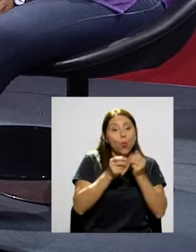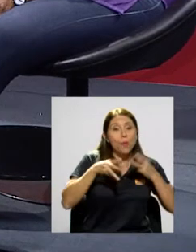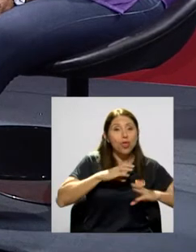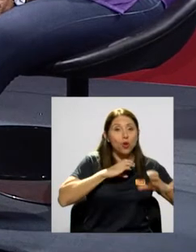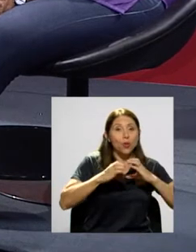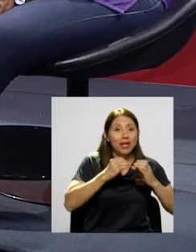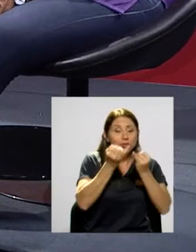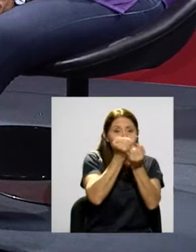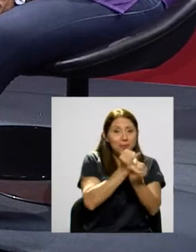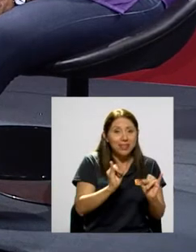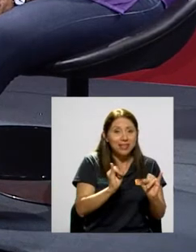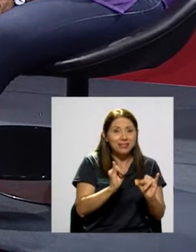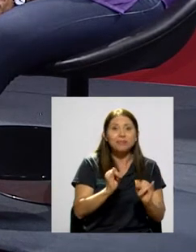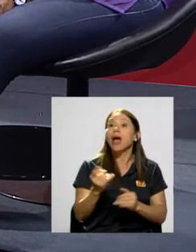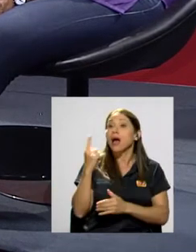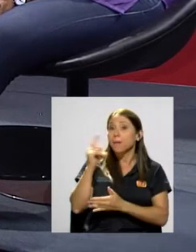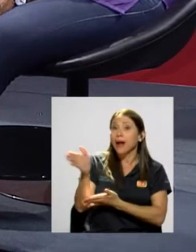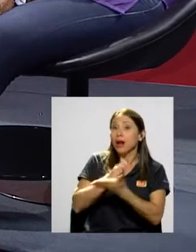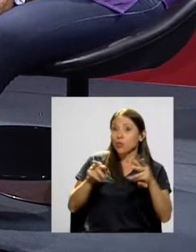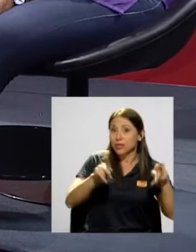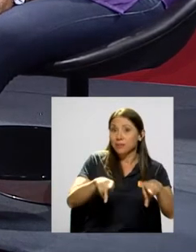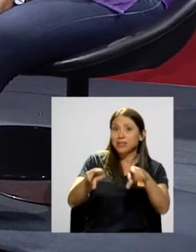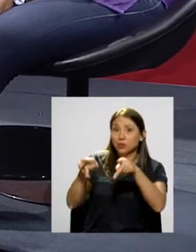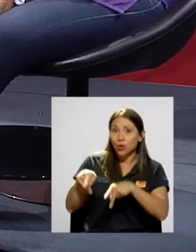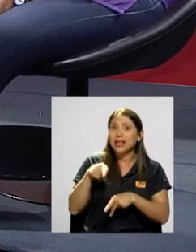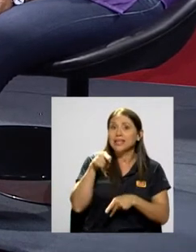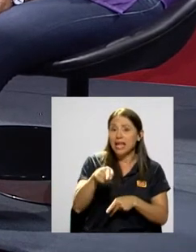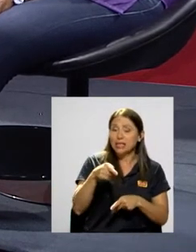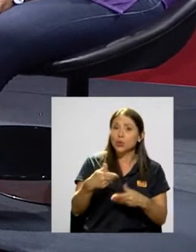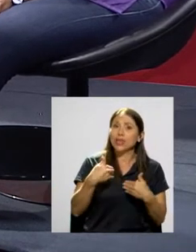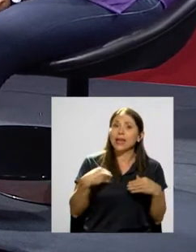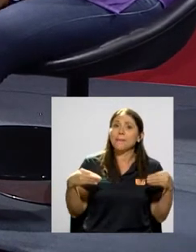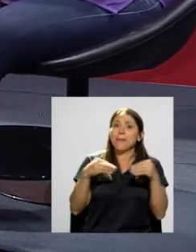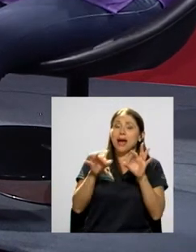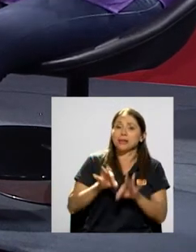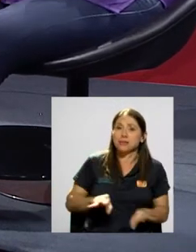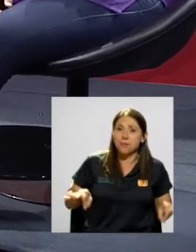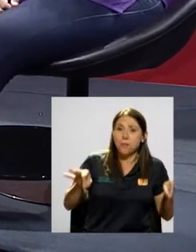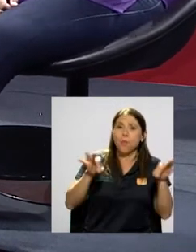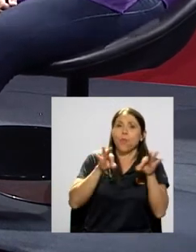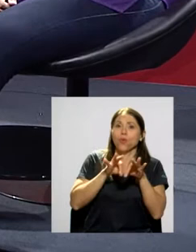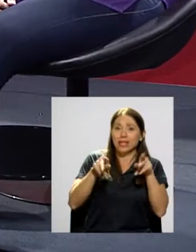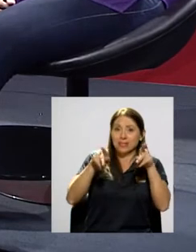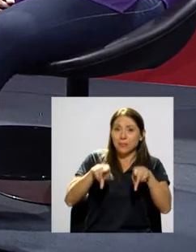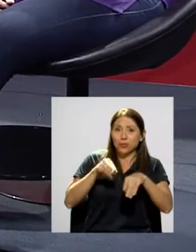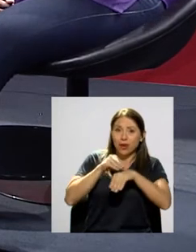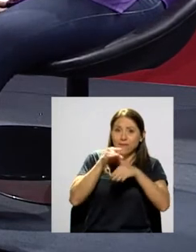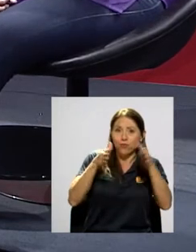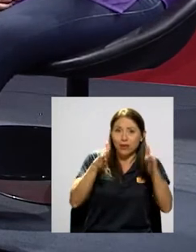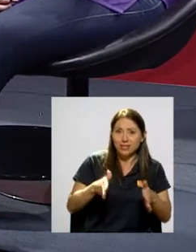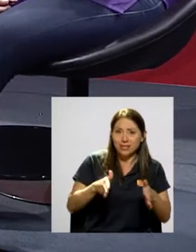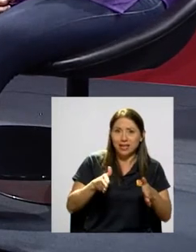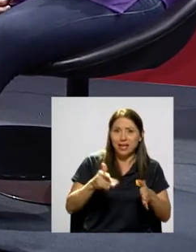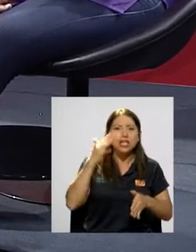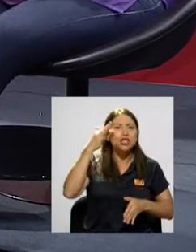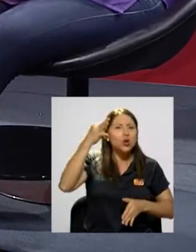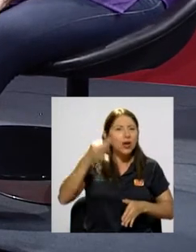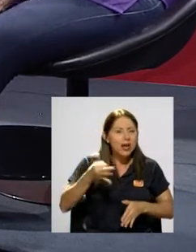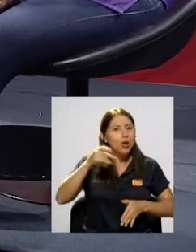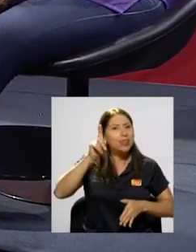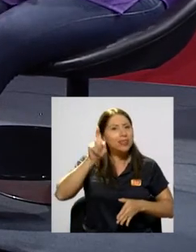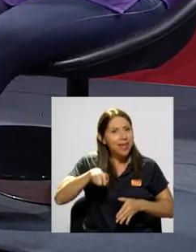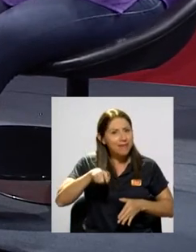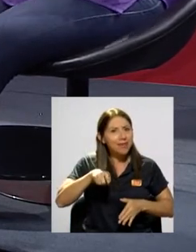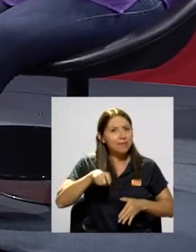comporta muy diferente generacionalmente, para algunas personas tienen un peso mucho mayor. Y en ese sentido yo pienso que debería haber total transparencia de